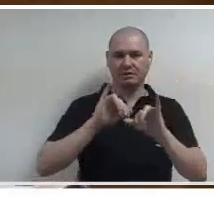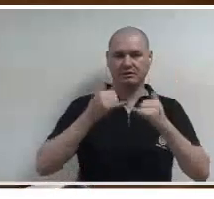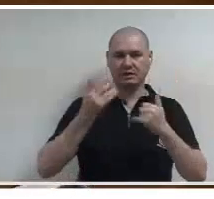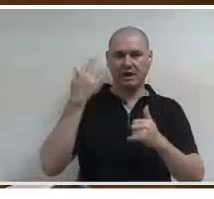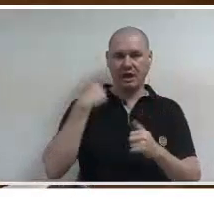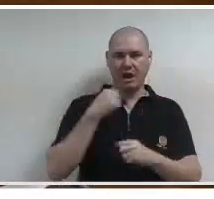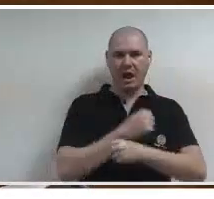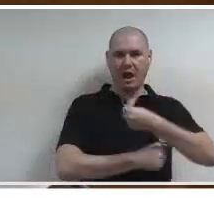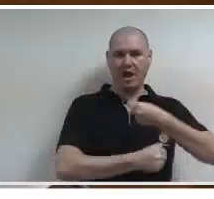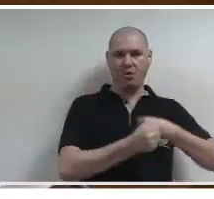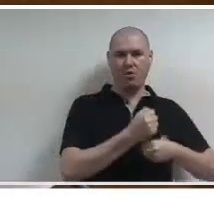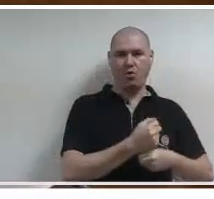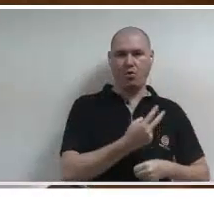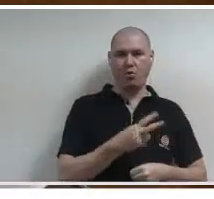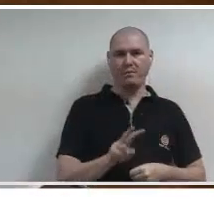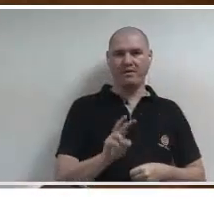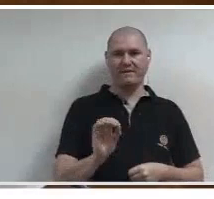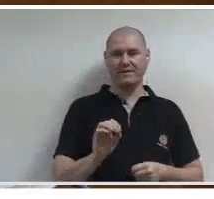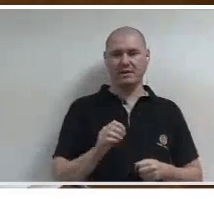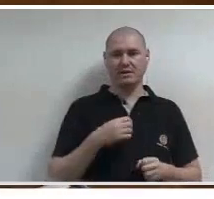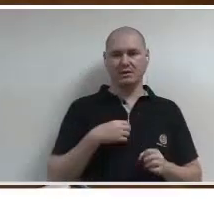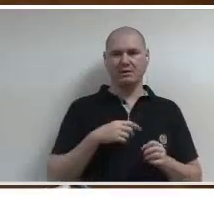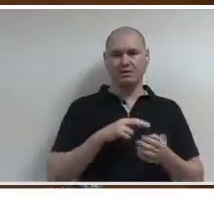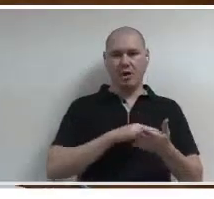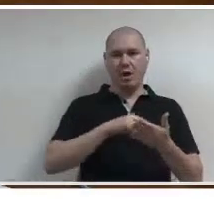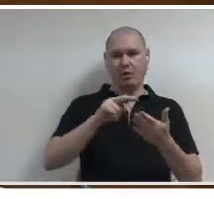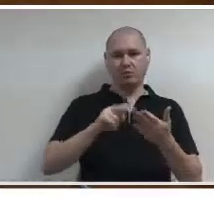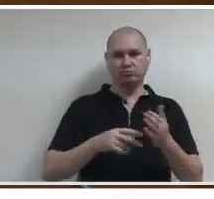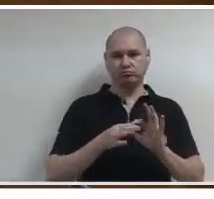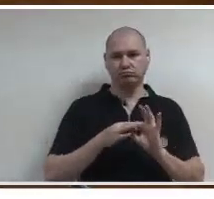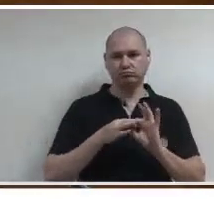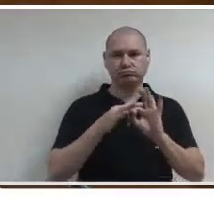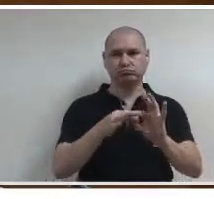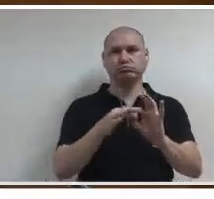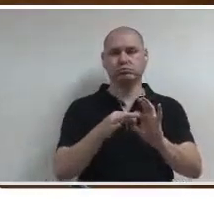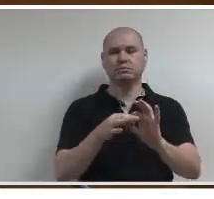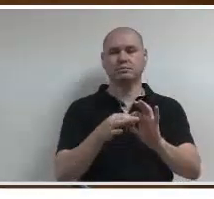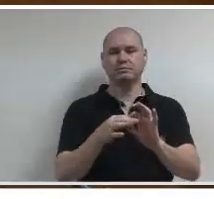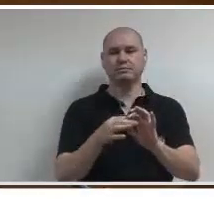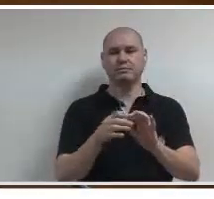Corte ni con fiscalía ni el copete convenio curija o aprobaba, peti acordaba.